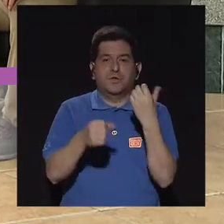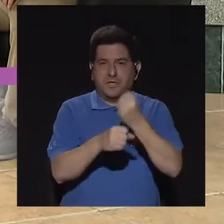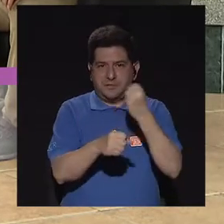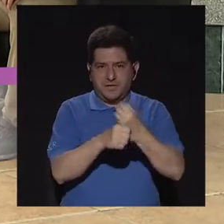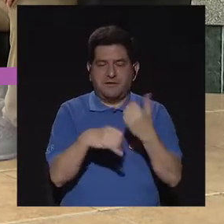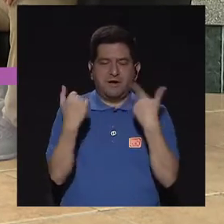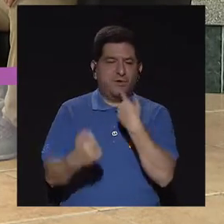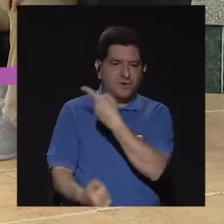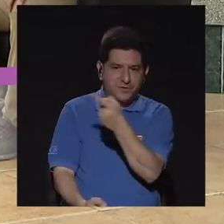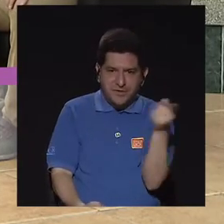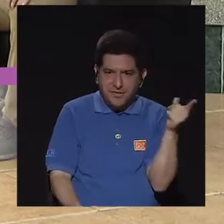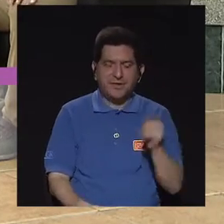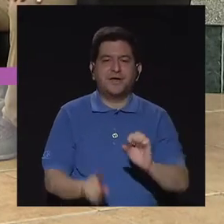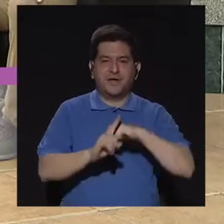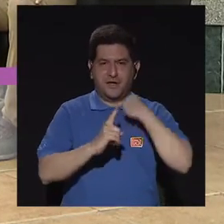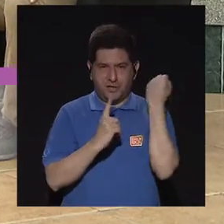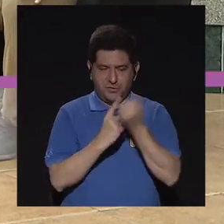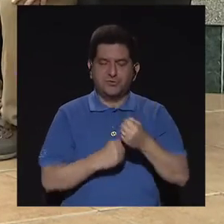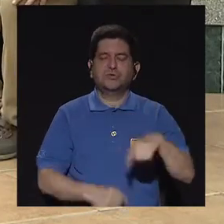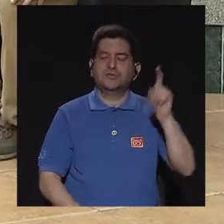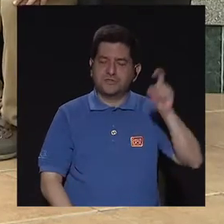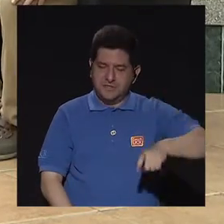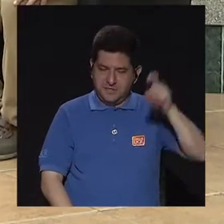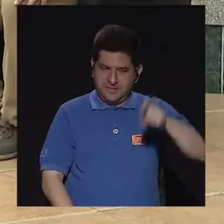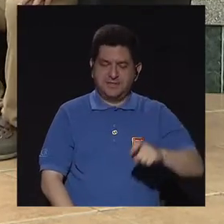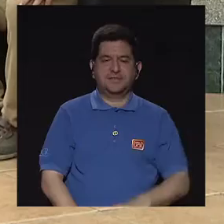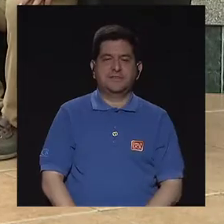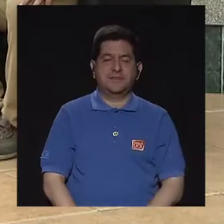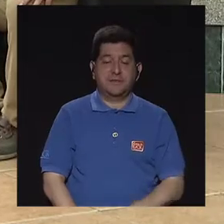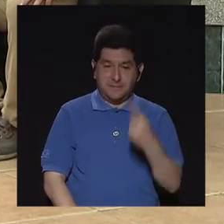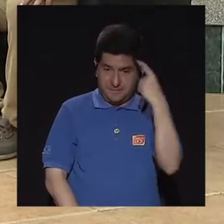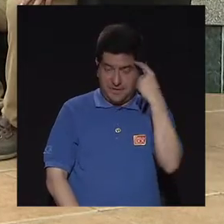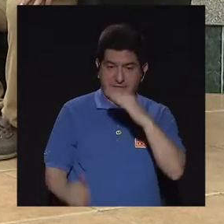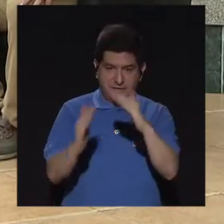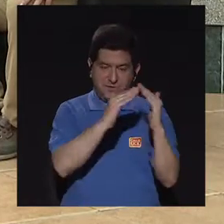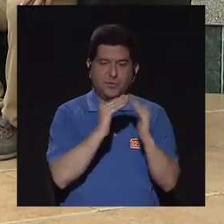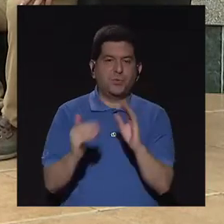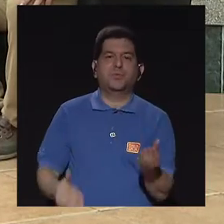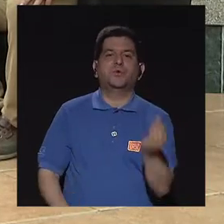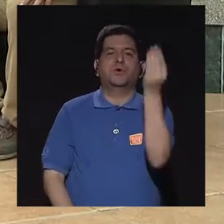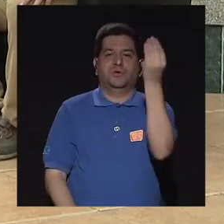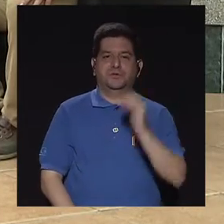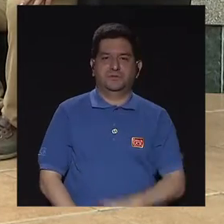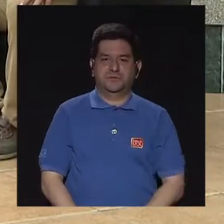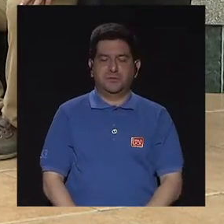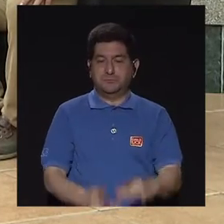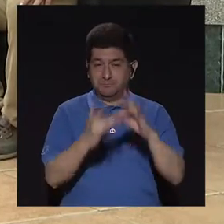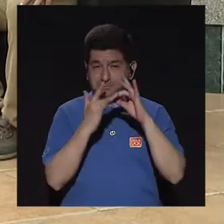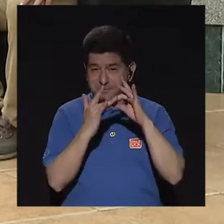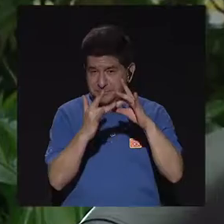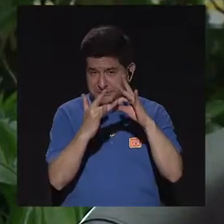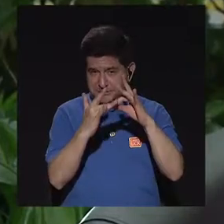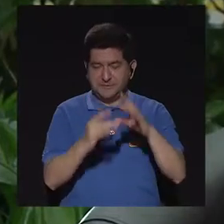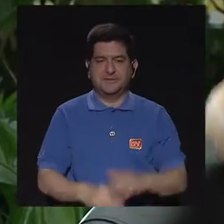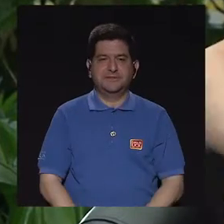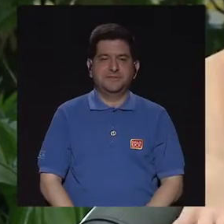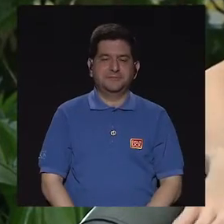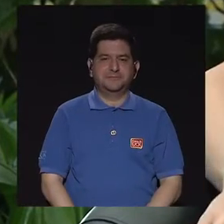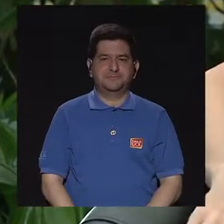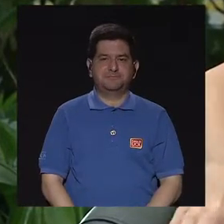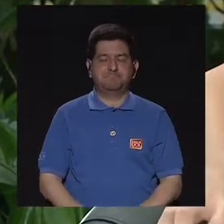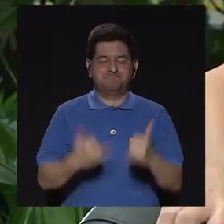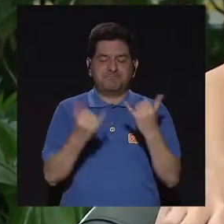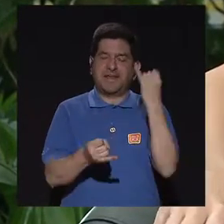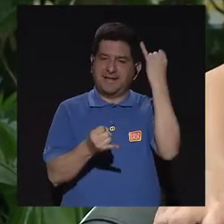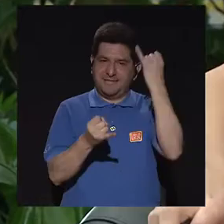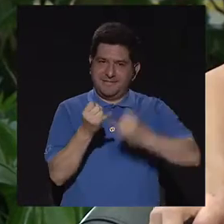hacer, ustedes ya lo apuntaban, la sociedad tiene mucho que hacer por la población, por la juventud, sobre todo. Y bueno, hemos